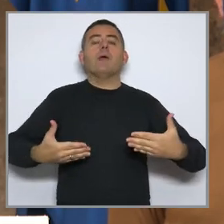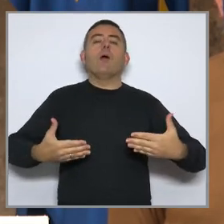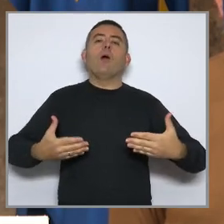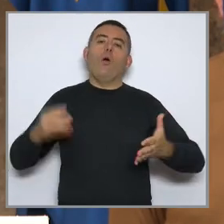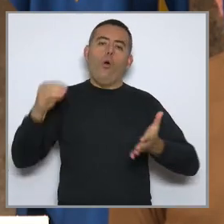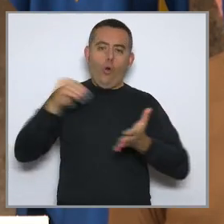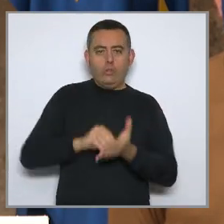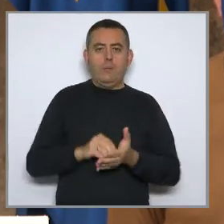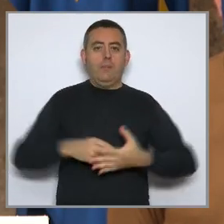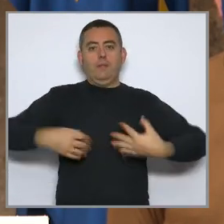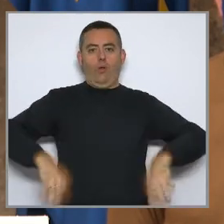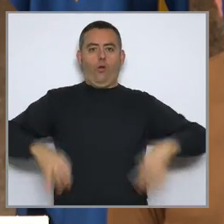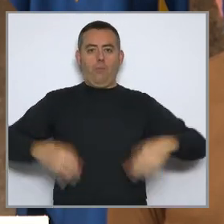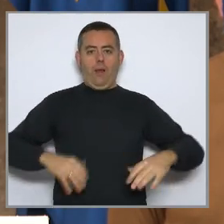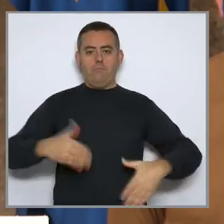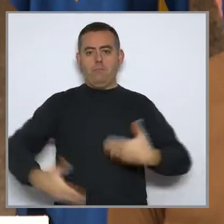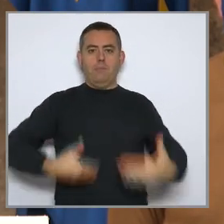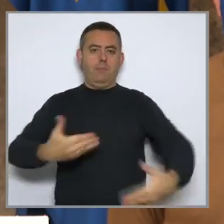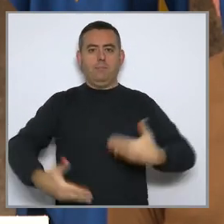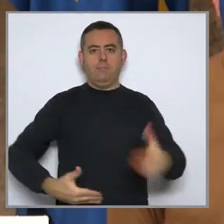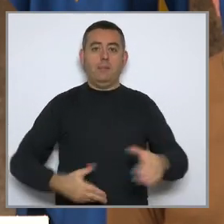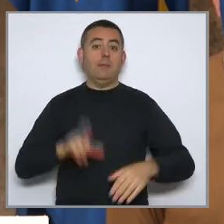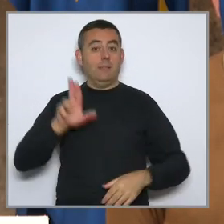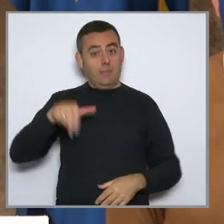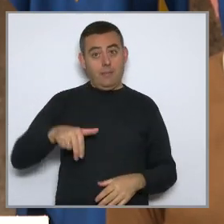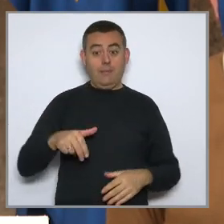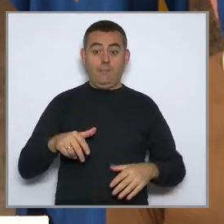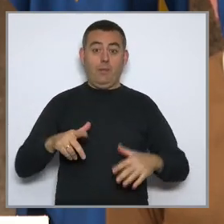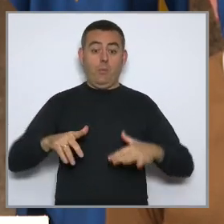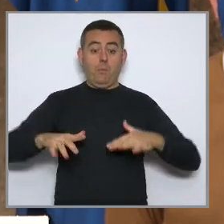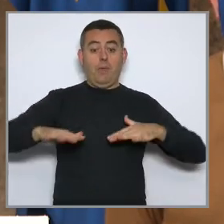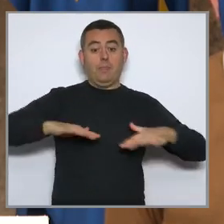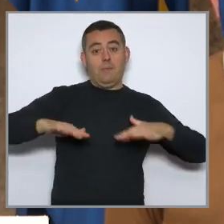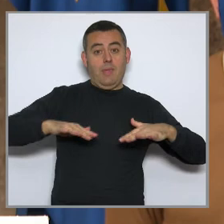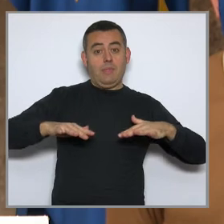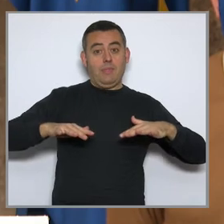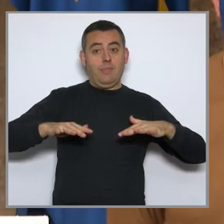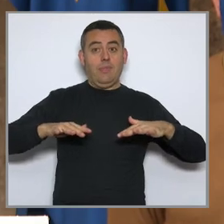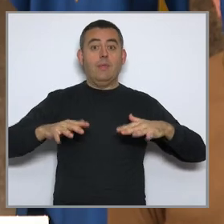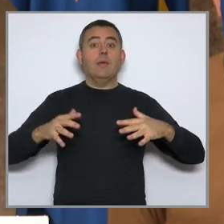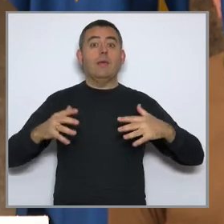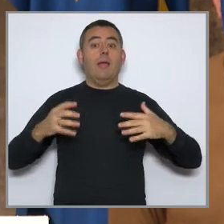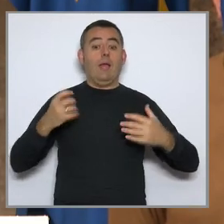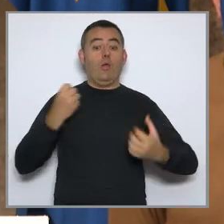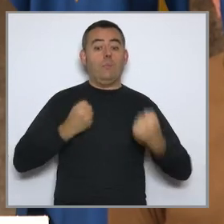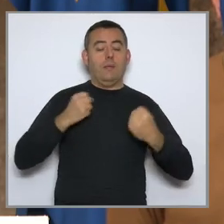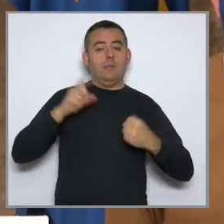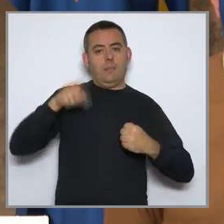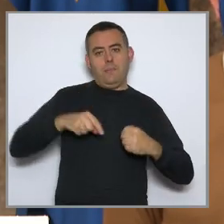empleo. Y eso tiene que servirnos para poder llegar a